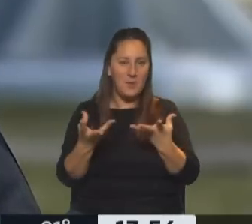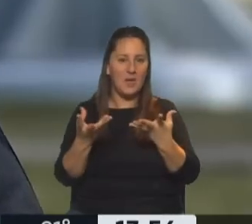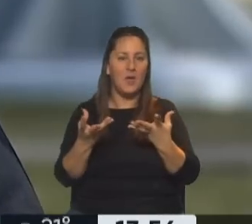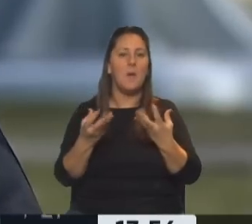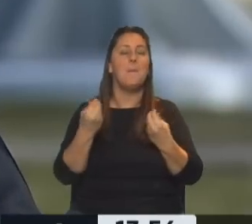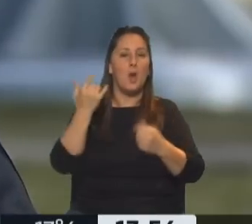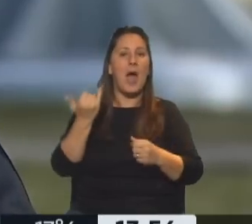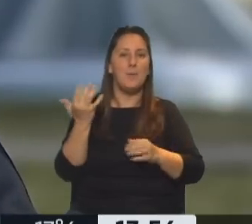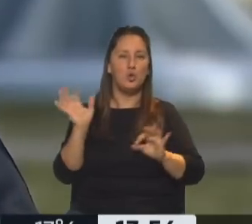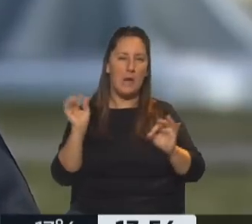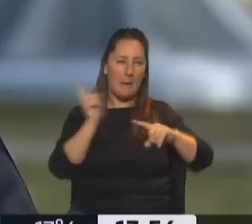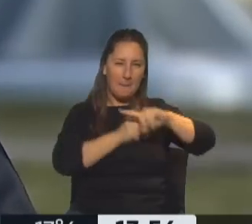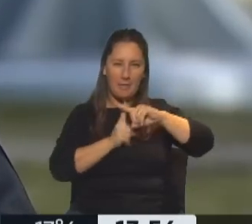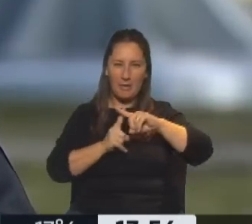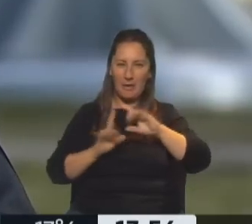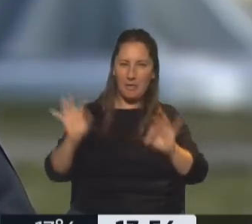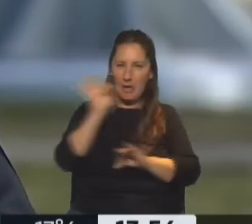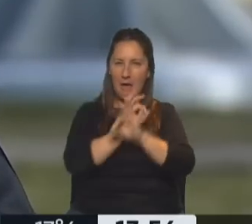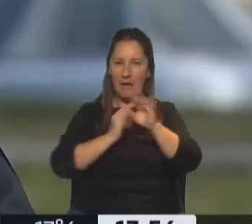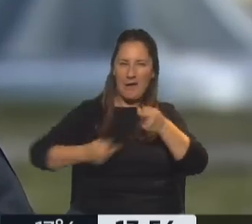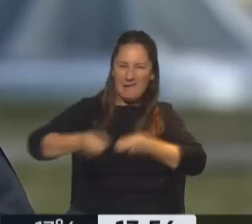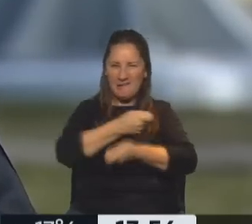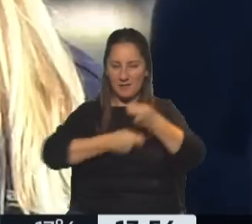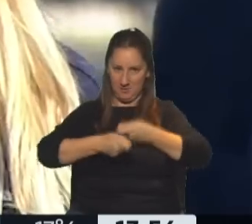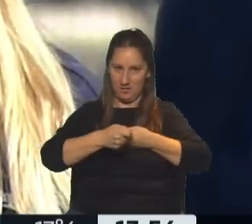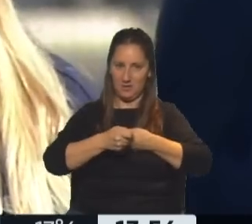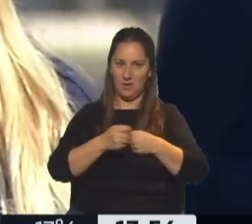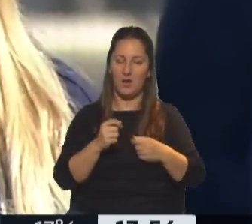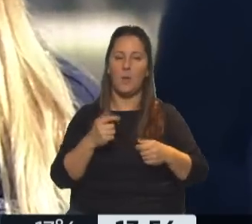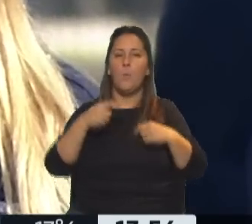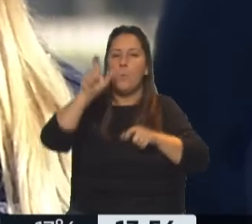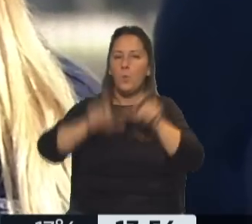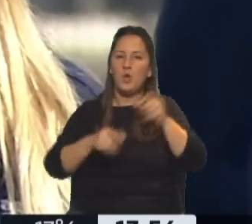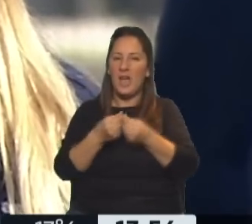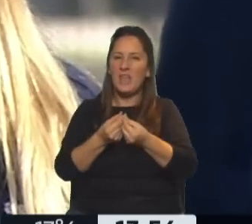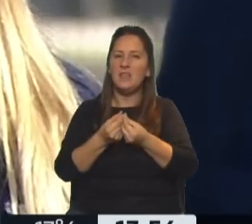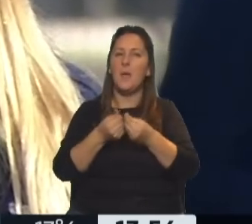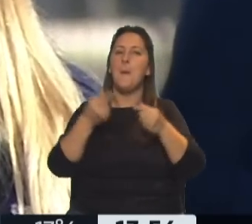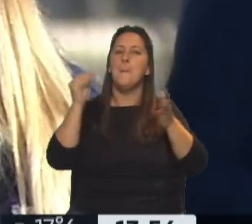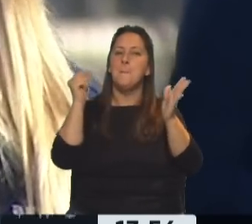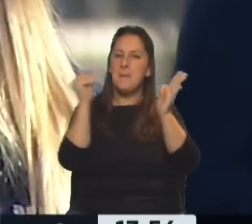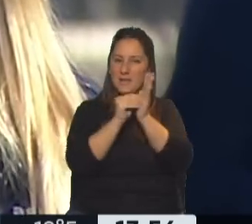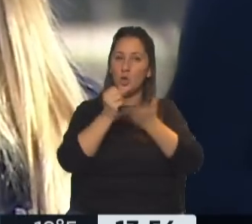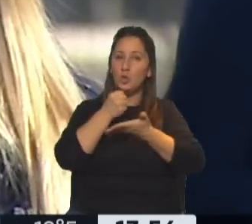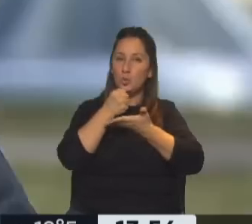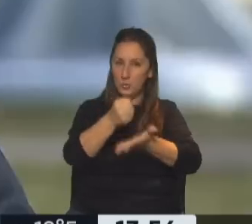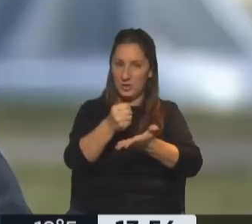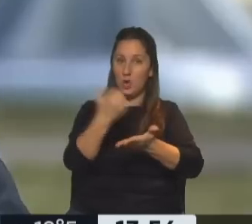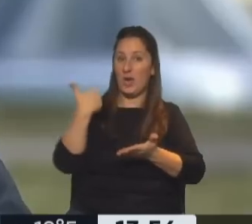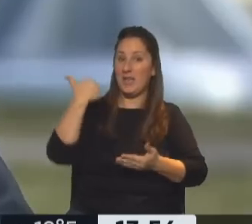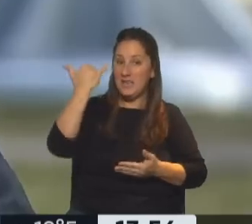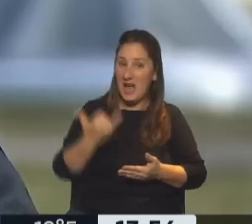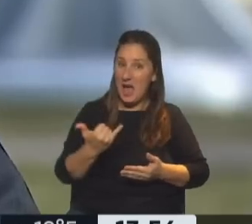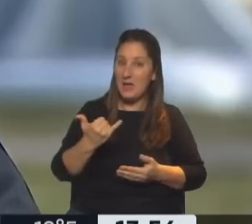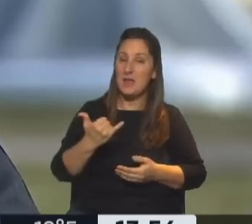mucha especulación. Hay muchos que contrabandean. Hay muchos que aprovechan el precio subsidiado que la Argentina tiene para